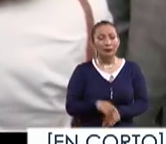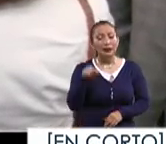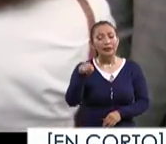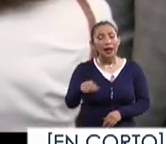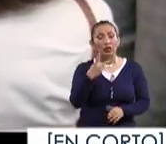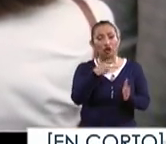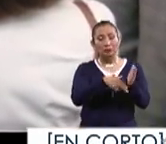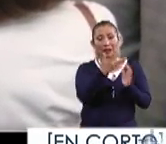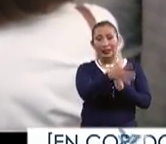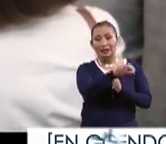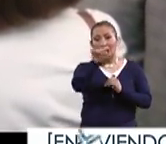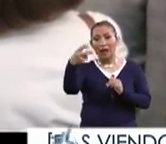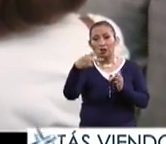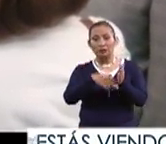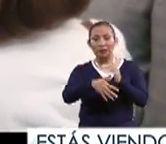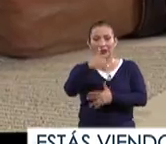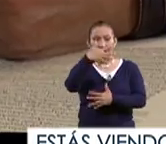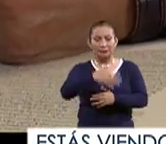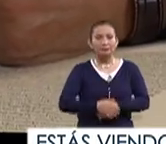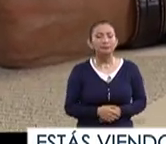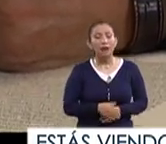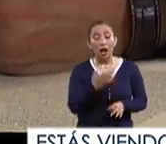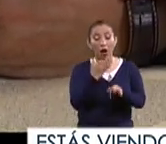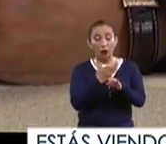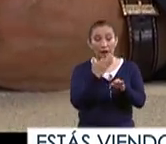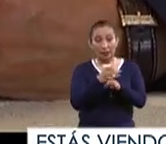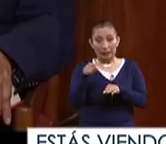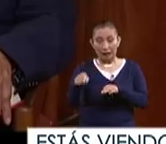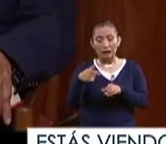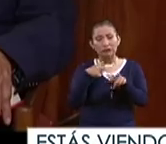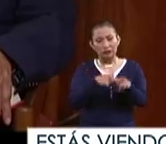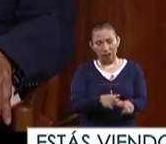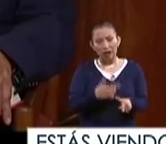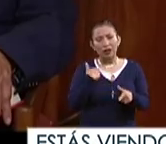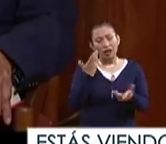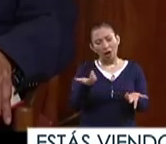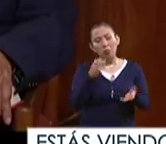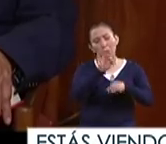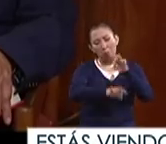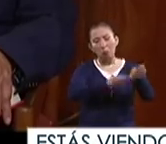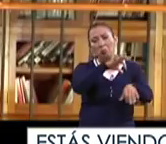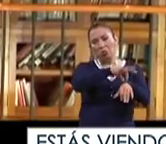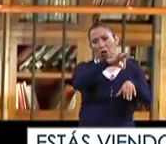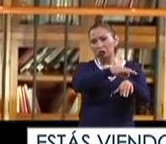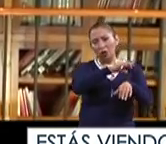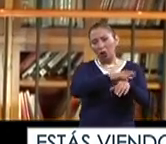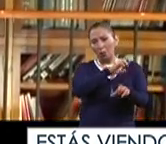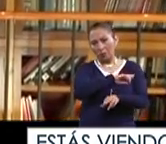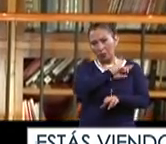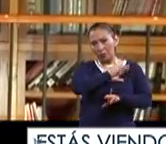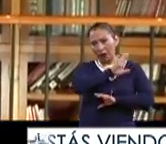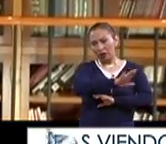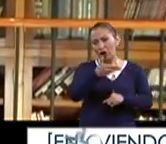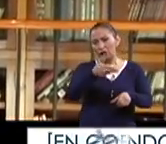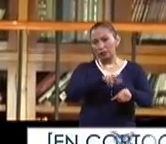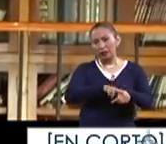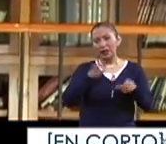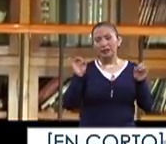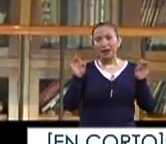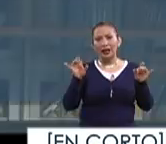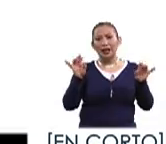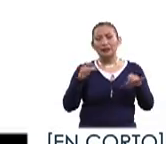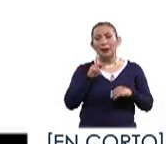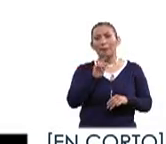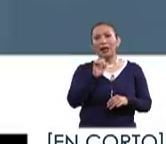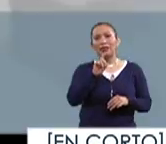México de 2010 a 2015. Actualmente, continúa ofreciendo consultas médicas de manera privada en el Hospital